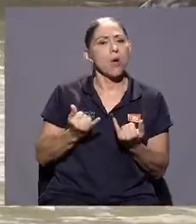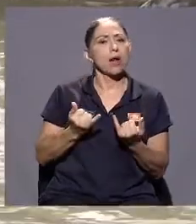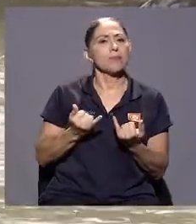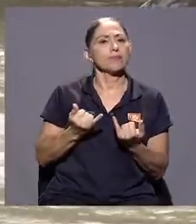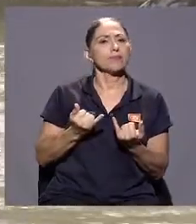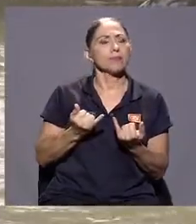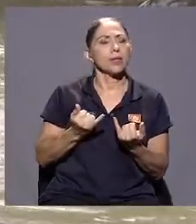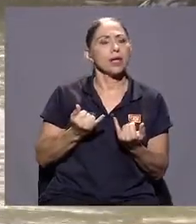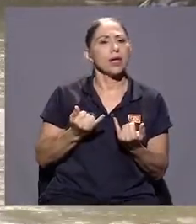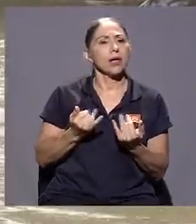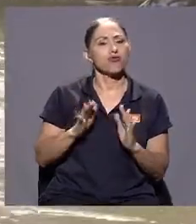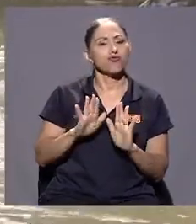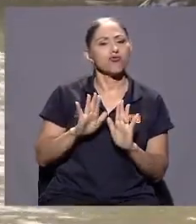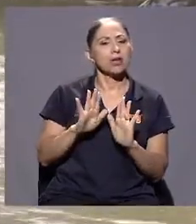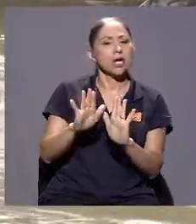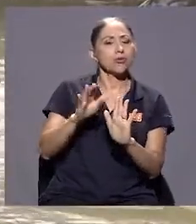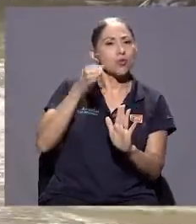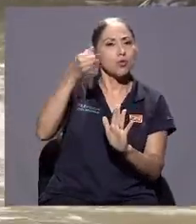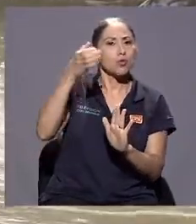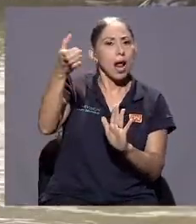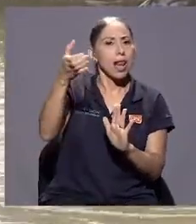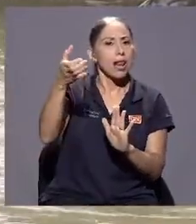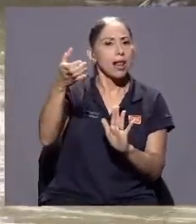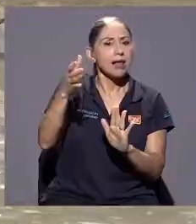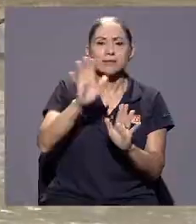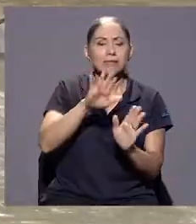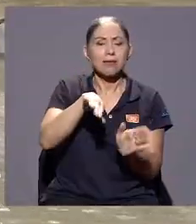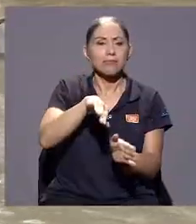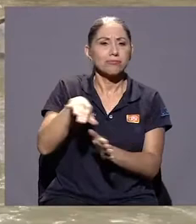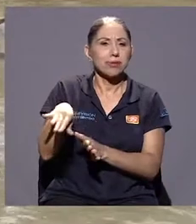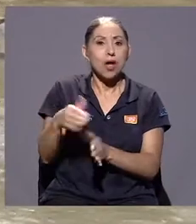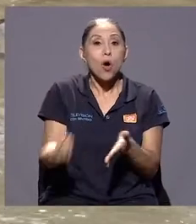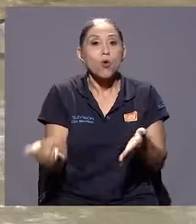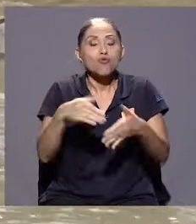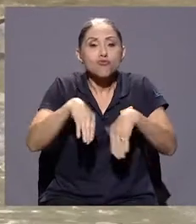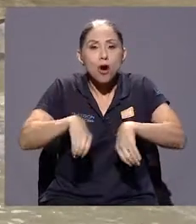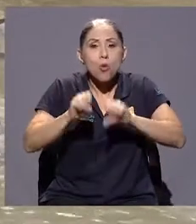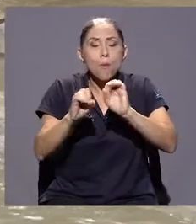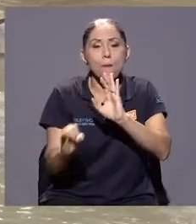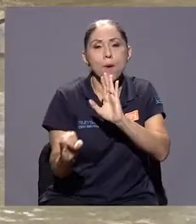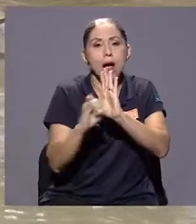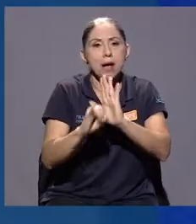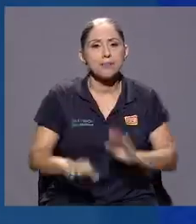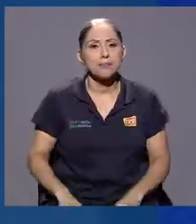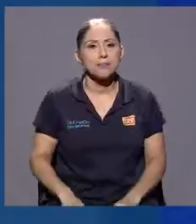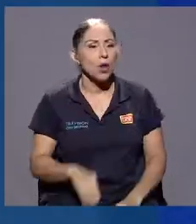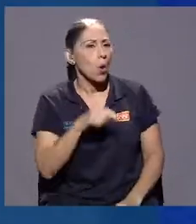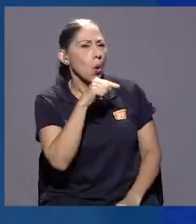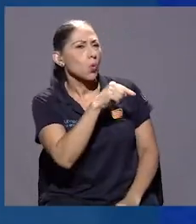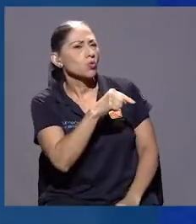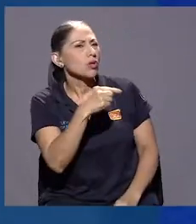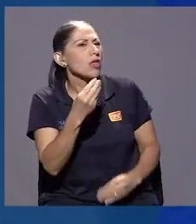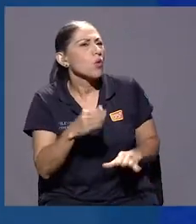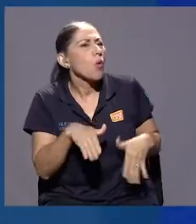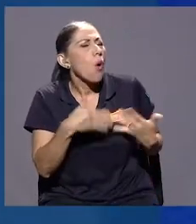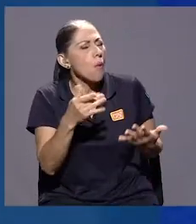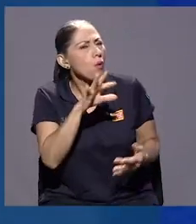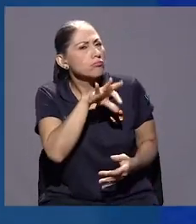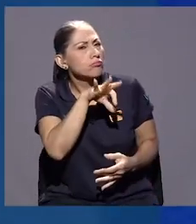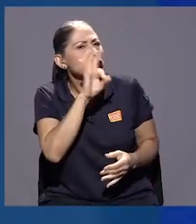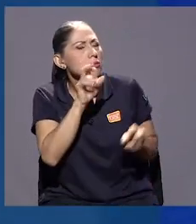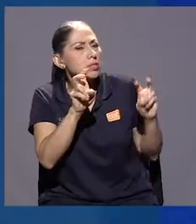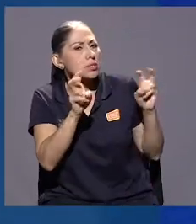recuperar digamos la identidad de estos como que fue lo que te hizo clic con con el tema que te llevó a